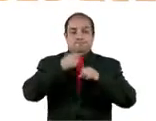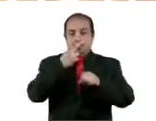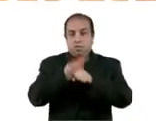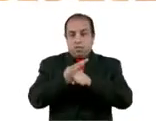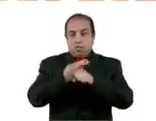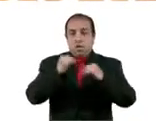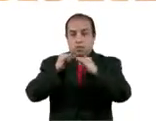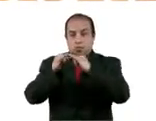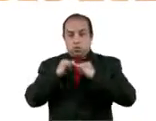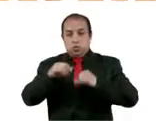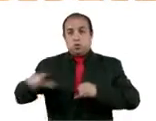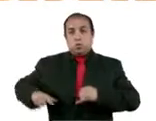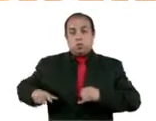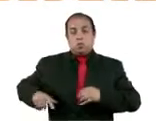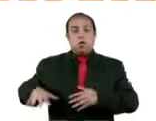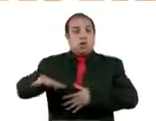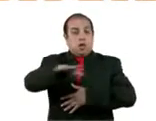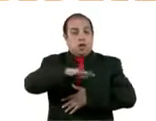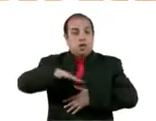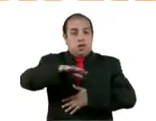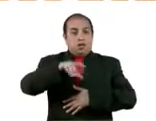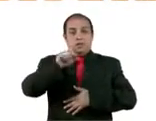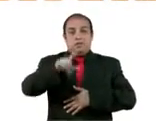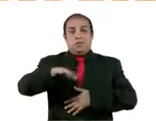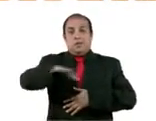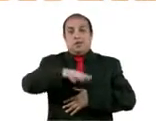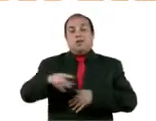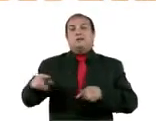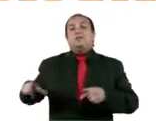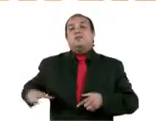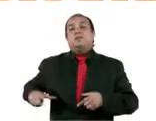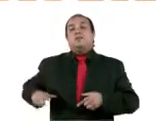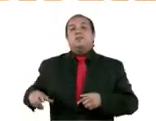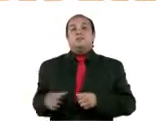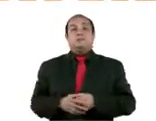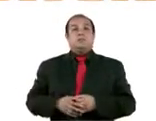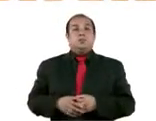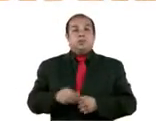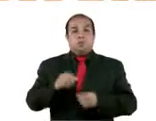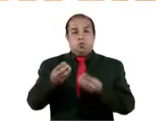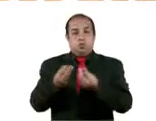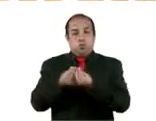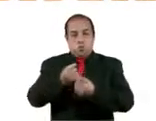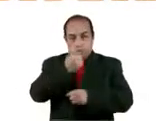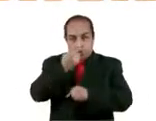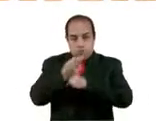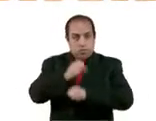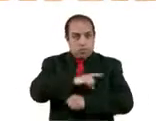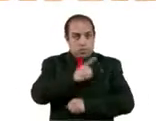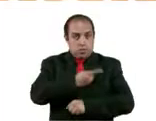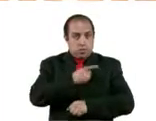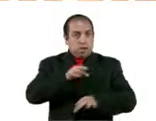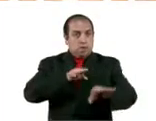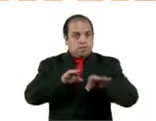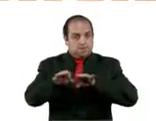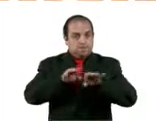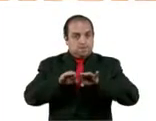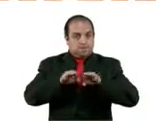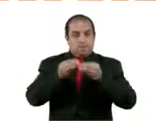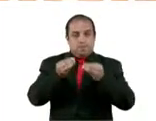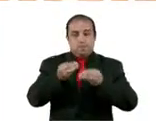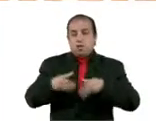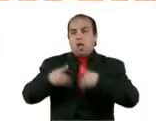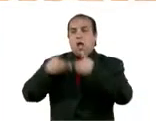gobierno, espacios y además espacios gubernamentales y Secretaría de Salud, y además con mucho trabajo